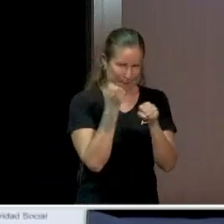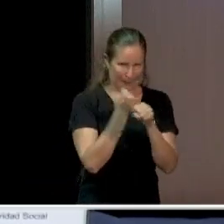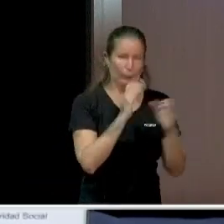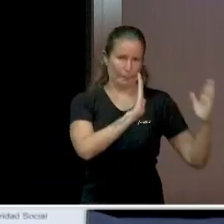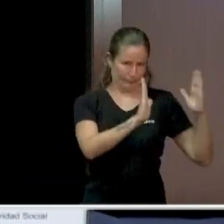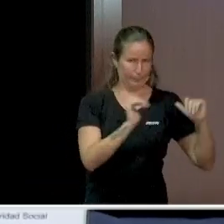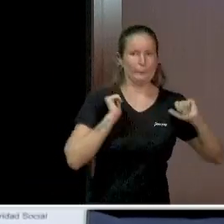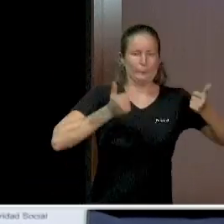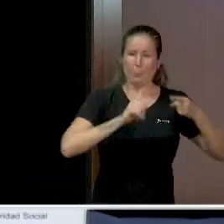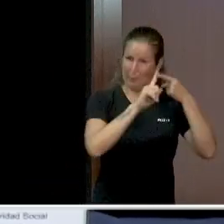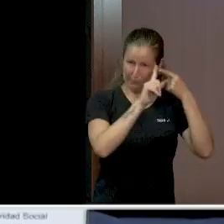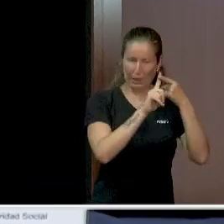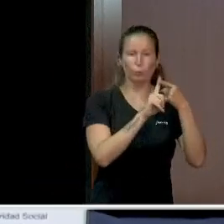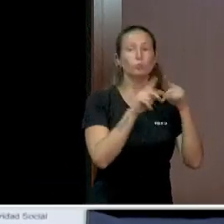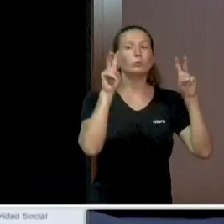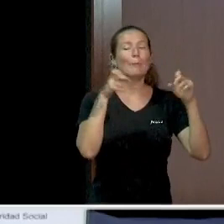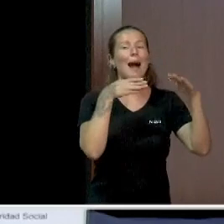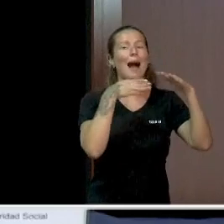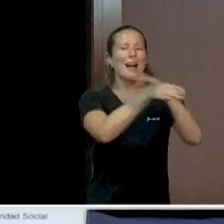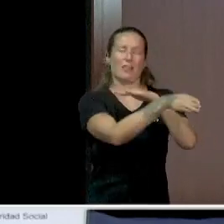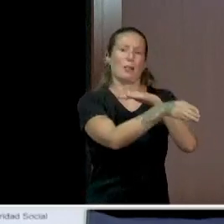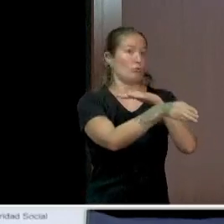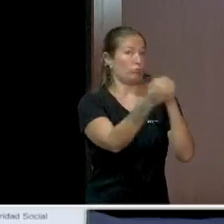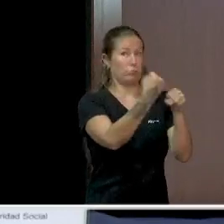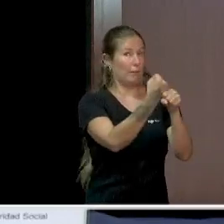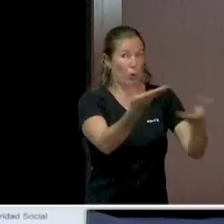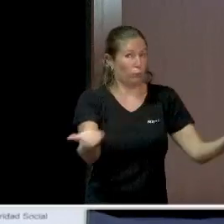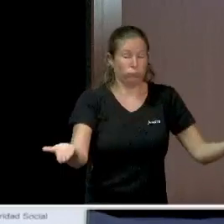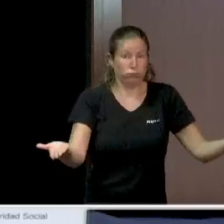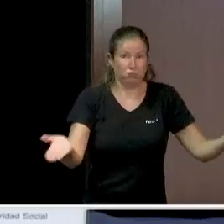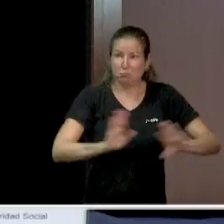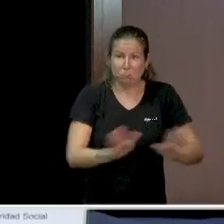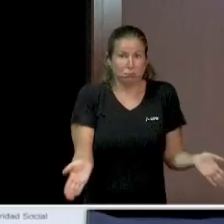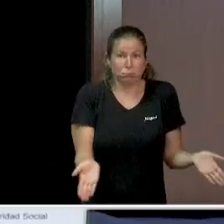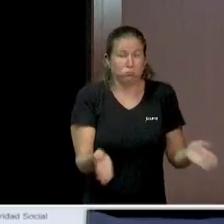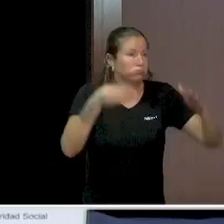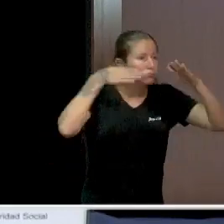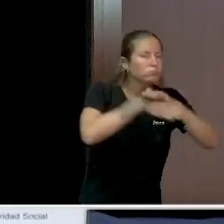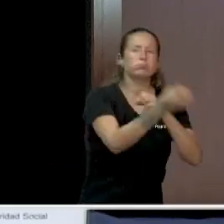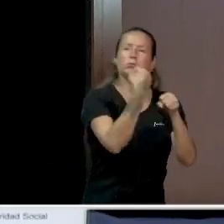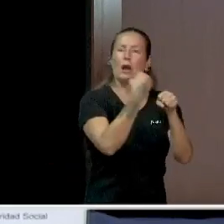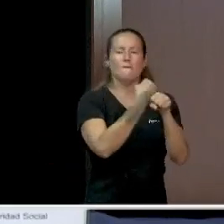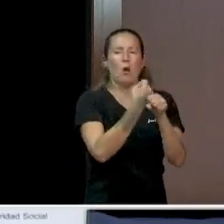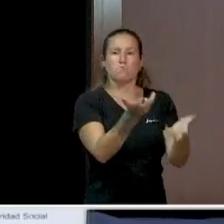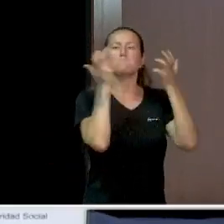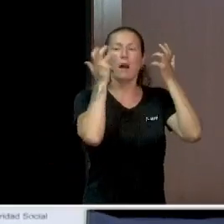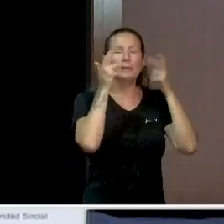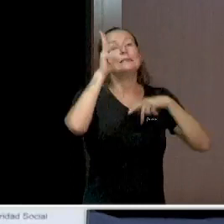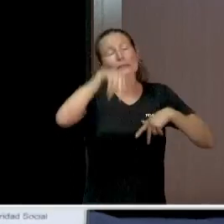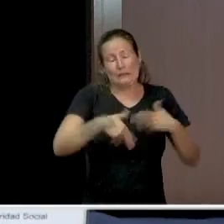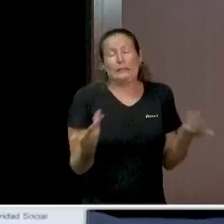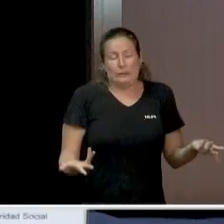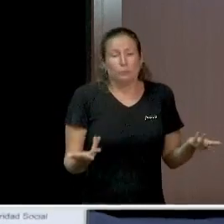Por un lado, lo que es el acceso al mismo, el acceso al empleo y, por supuesto, a la actividad